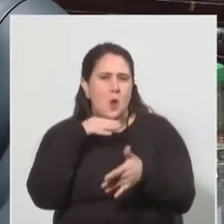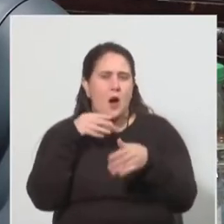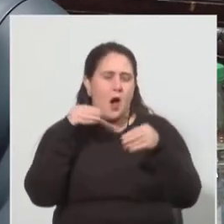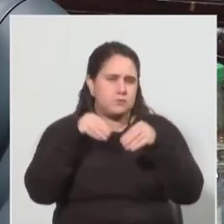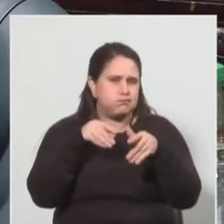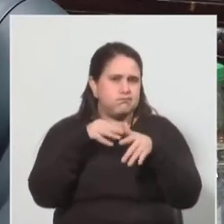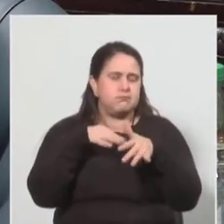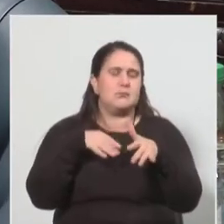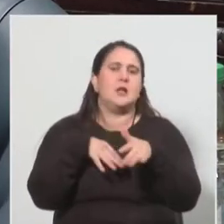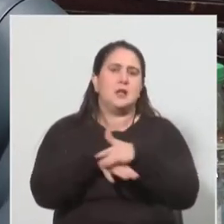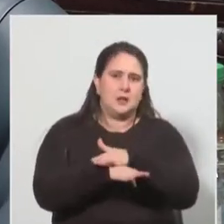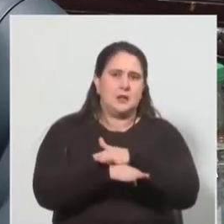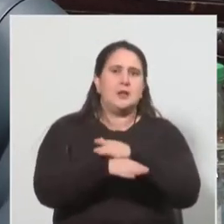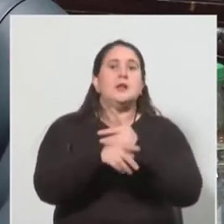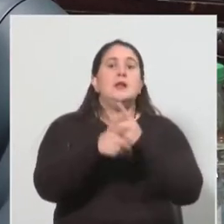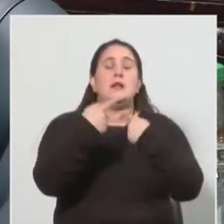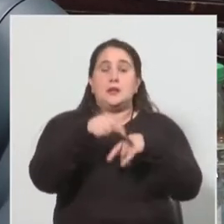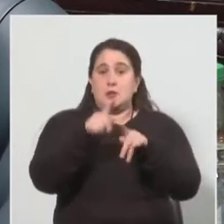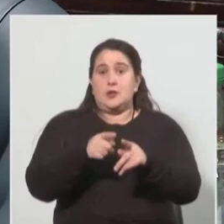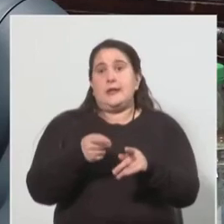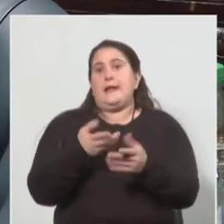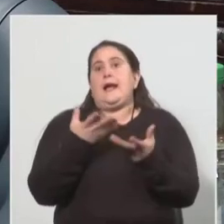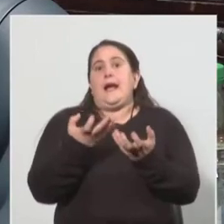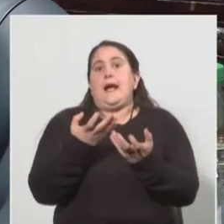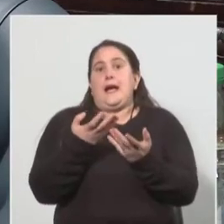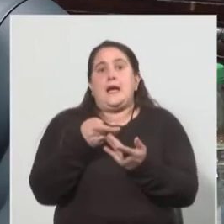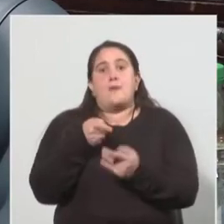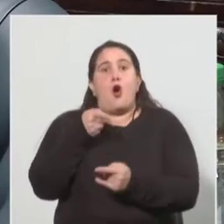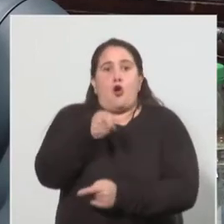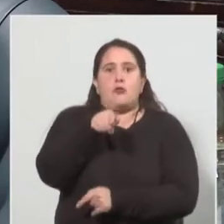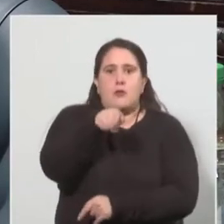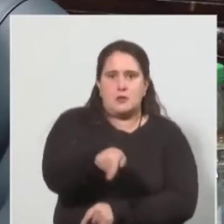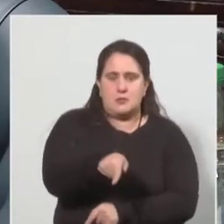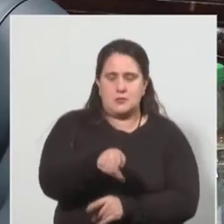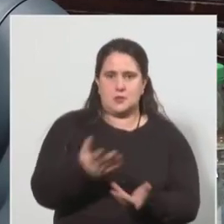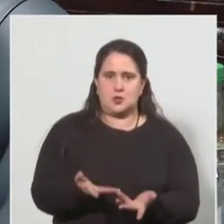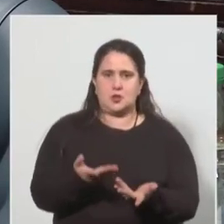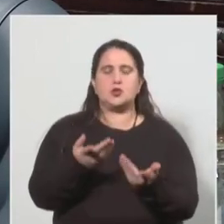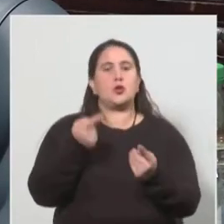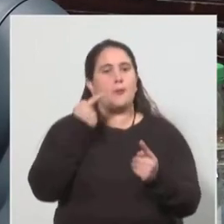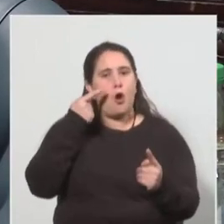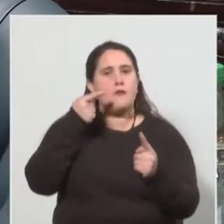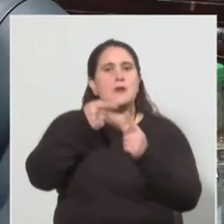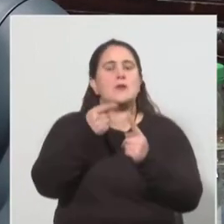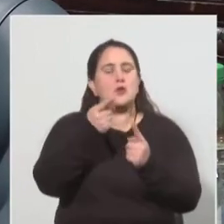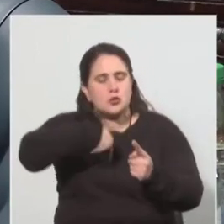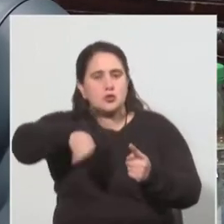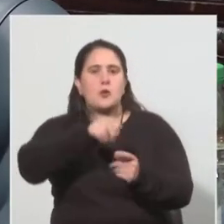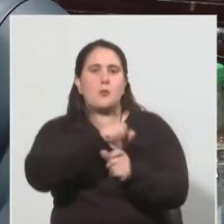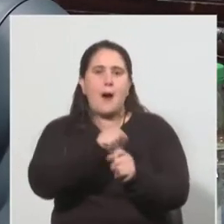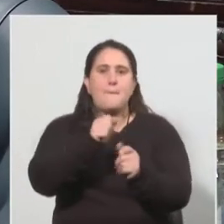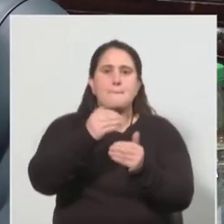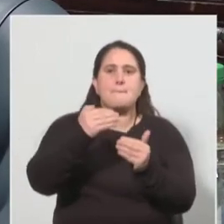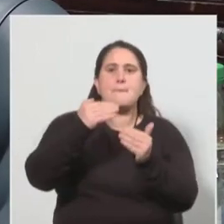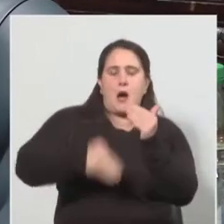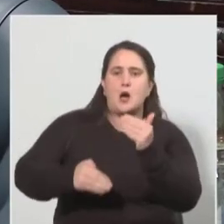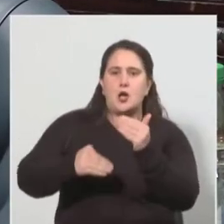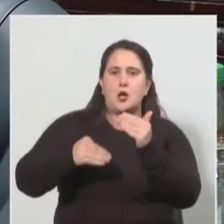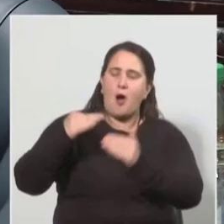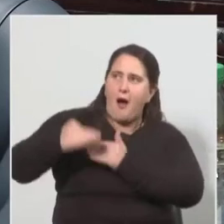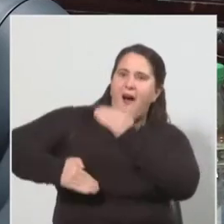Cuando hablamos de combatir el crimen organizado, cuando asumimos el objetivo de contrarrestar el avance